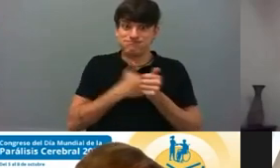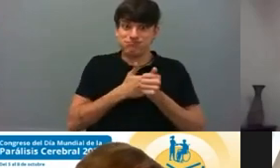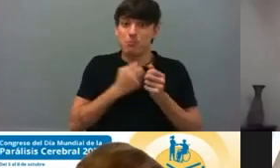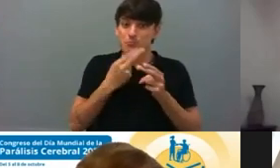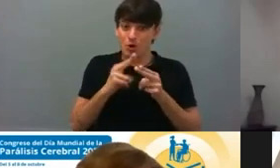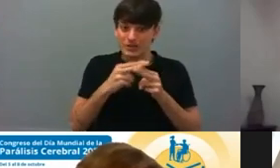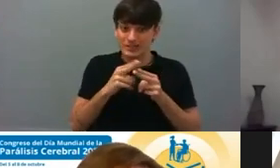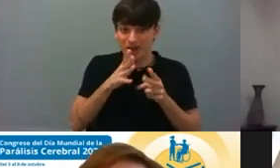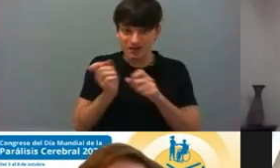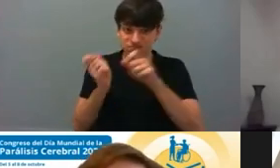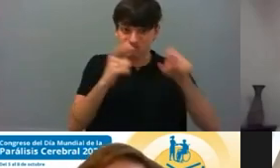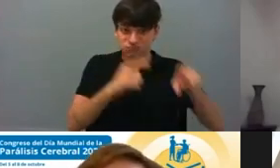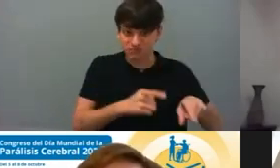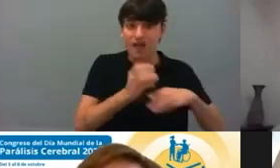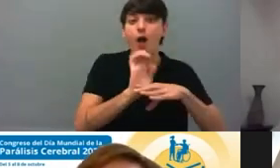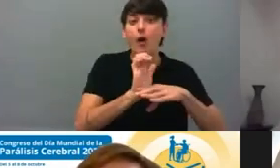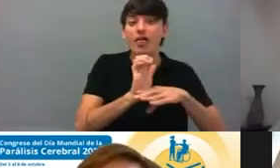Ecuador. Ah,